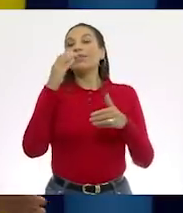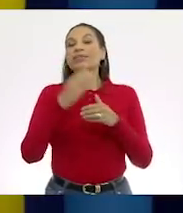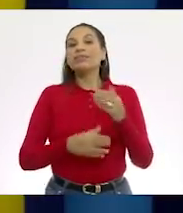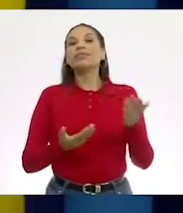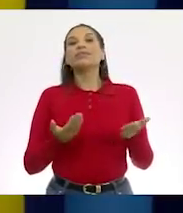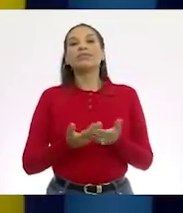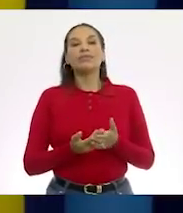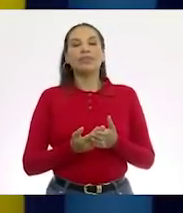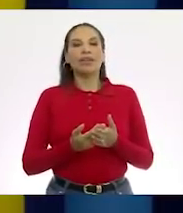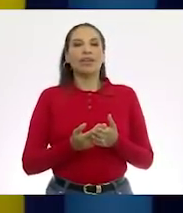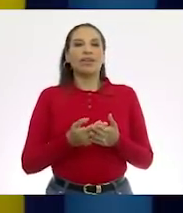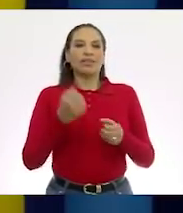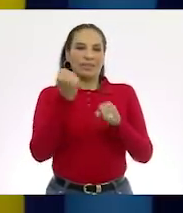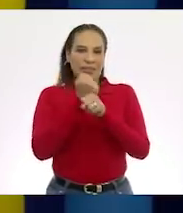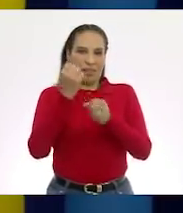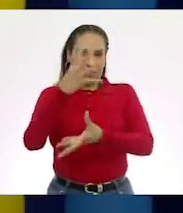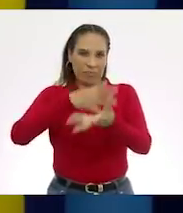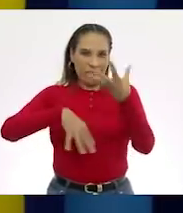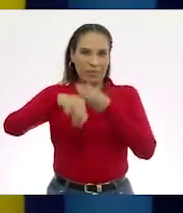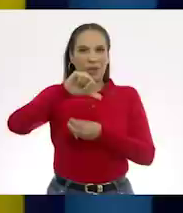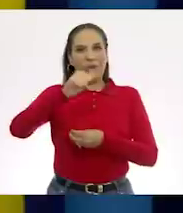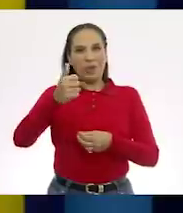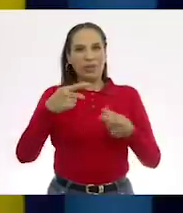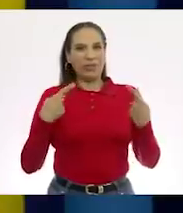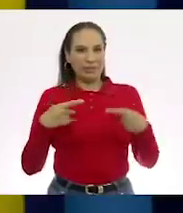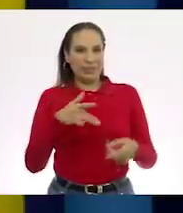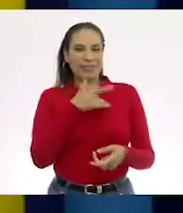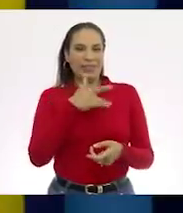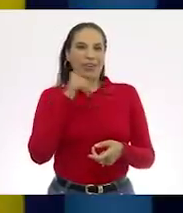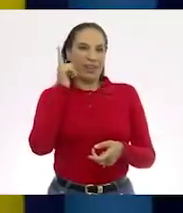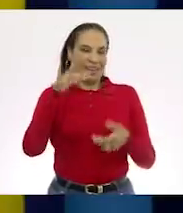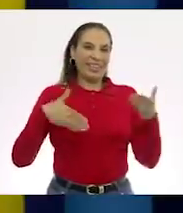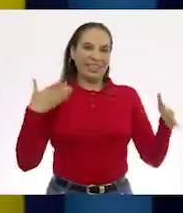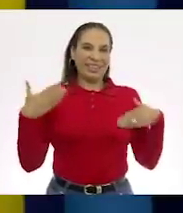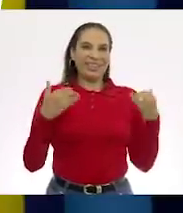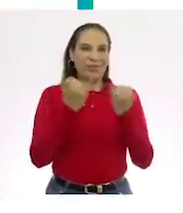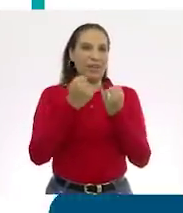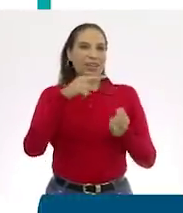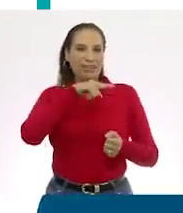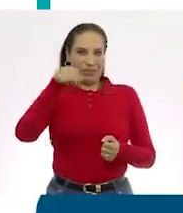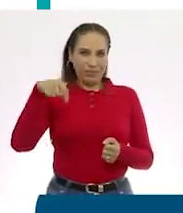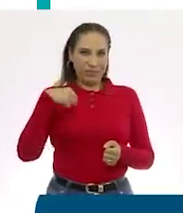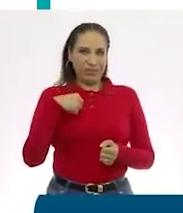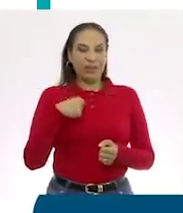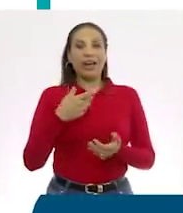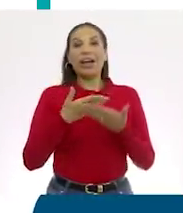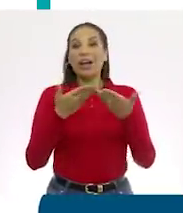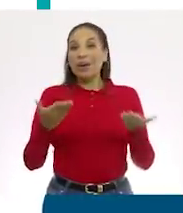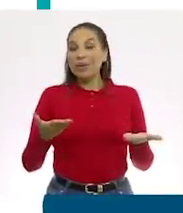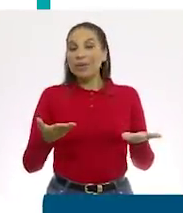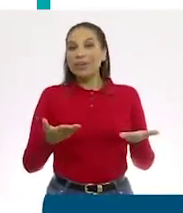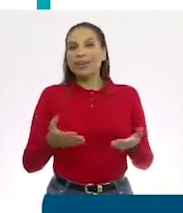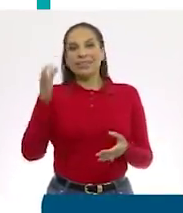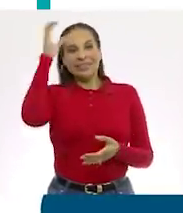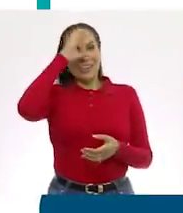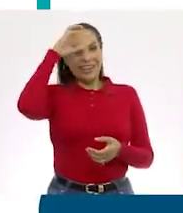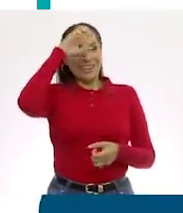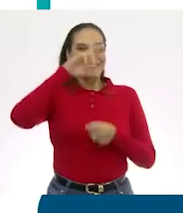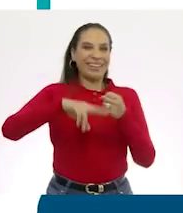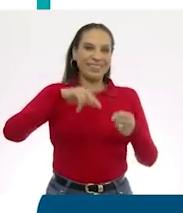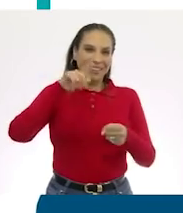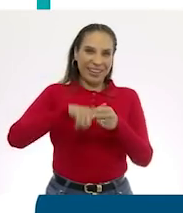terminado con En los zapatos del otro. Espero lo hayan disfrutado tanto como nosotros. A continuación,